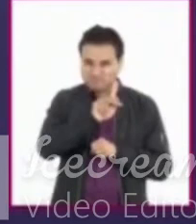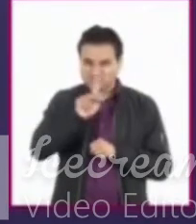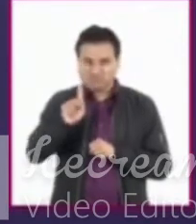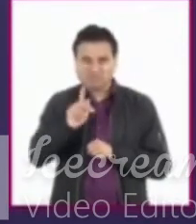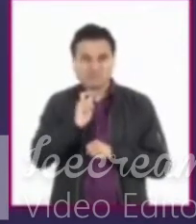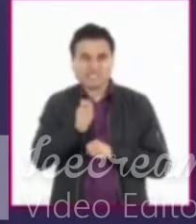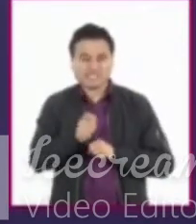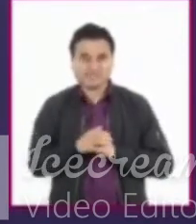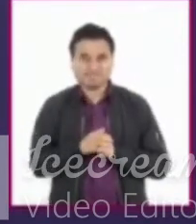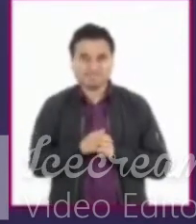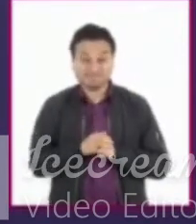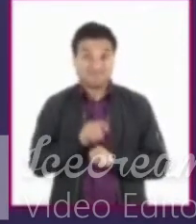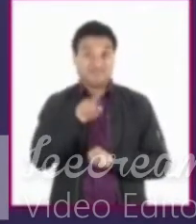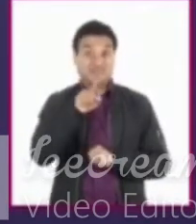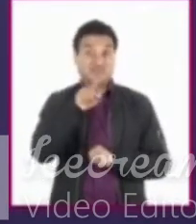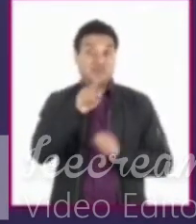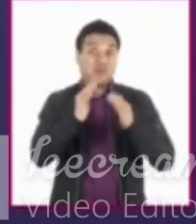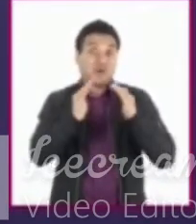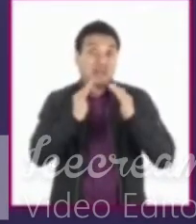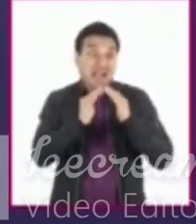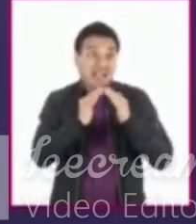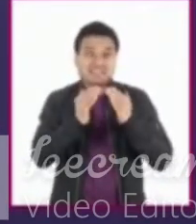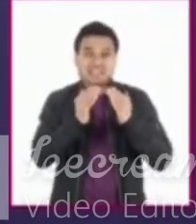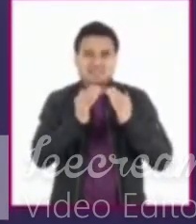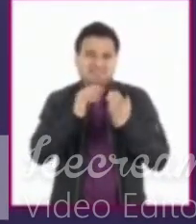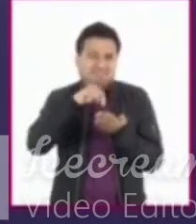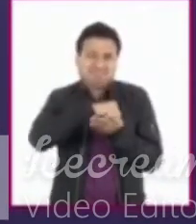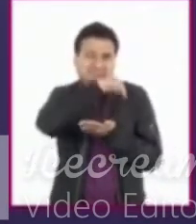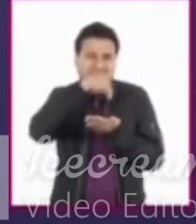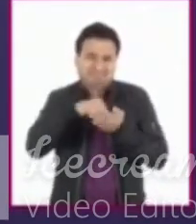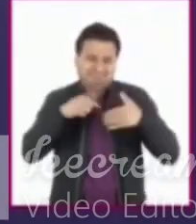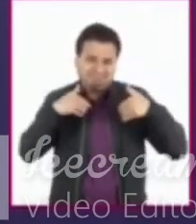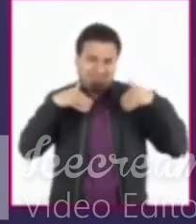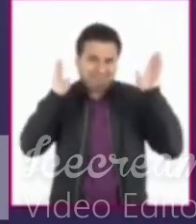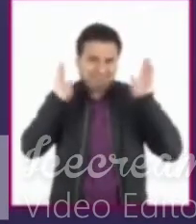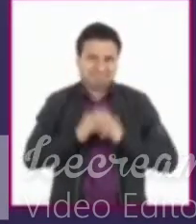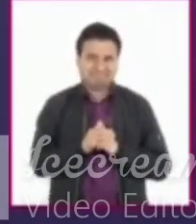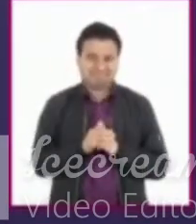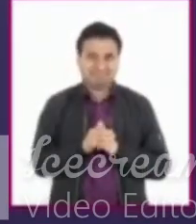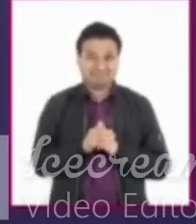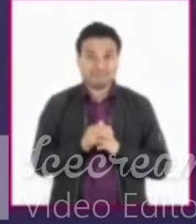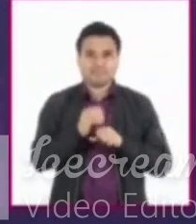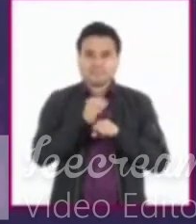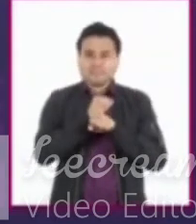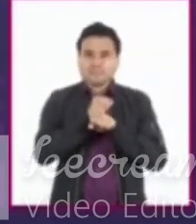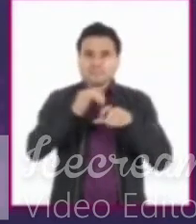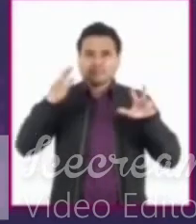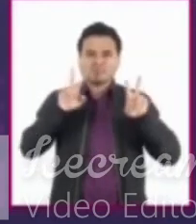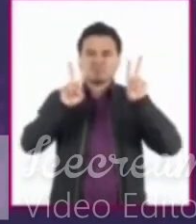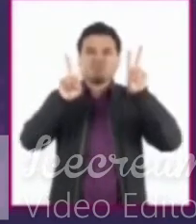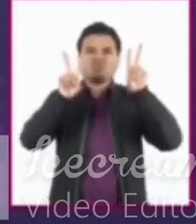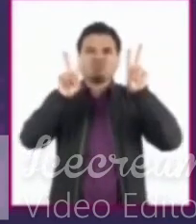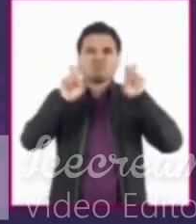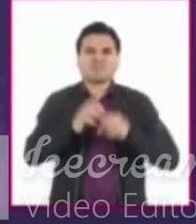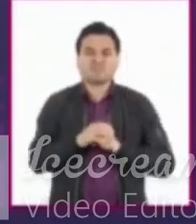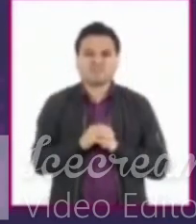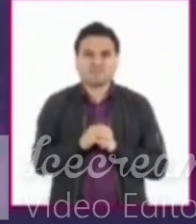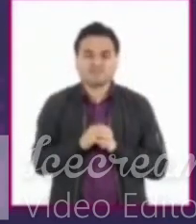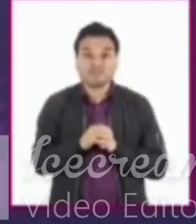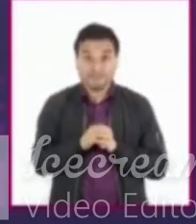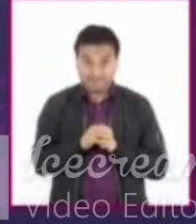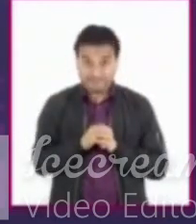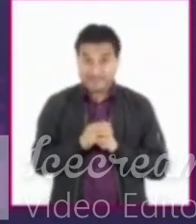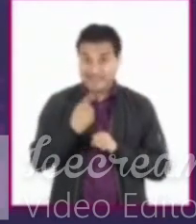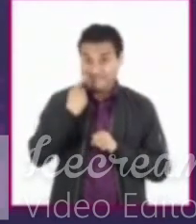ustedes, desde su hogar o donde se encuentren, revisaremos la información sobre cómo comparar las